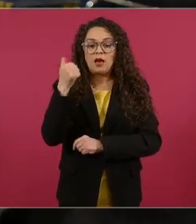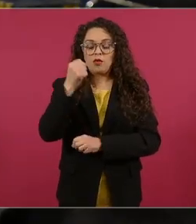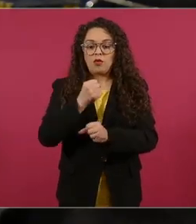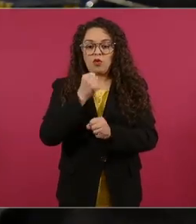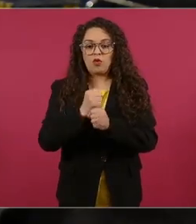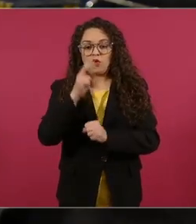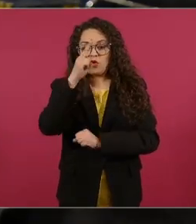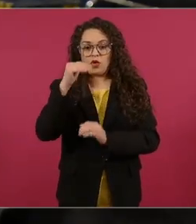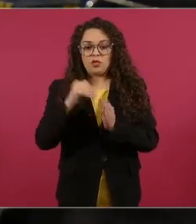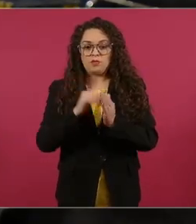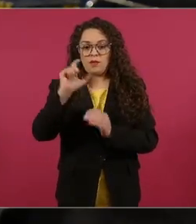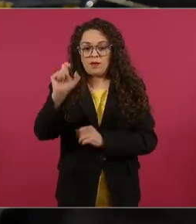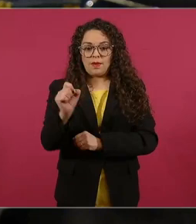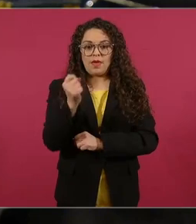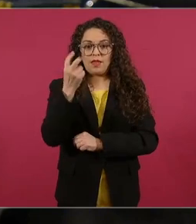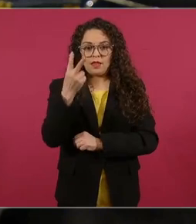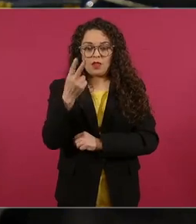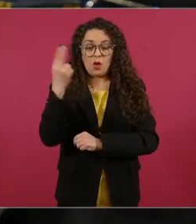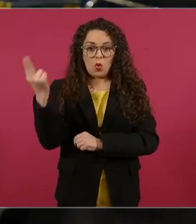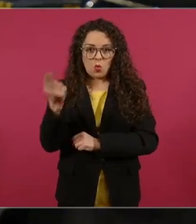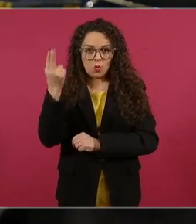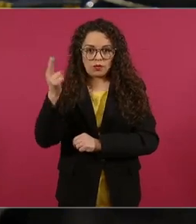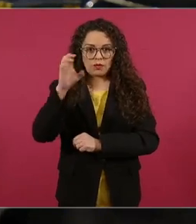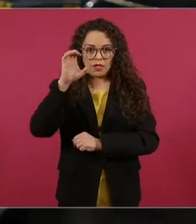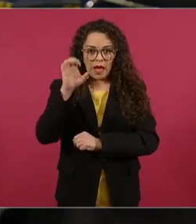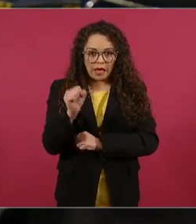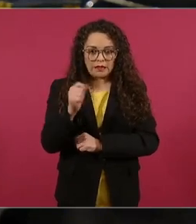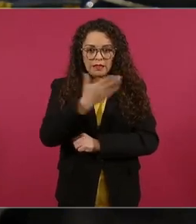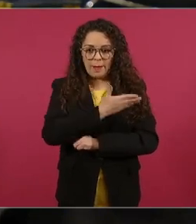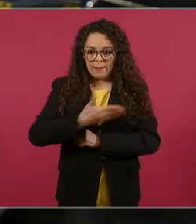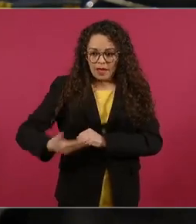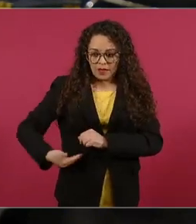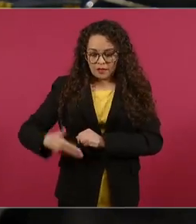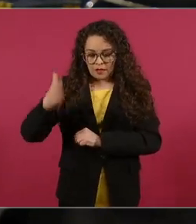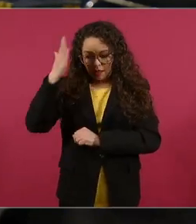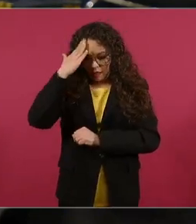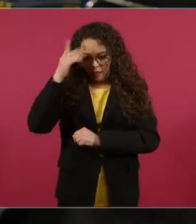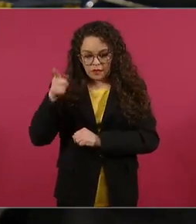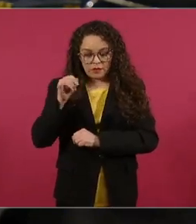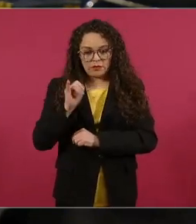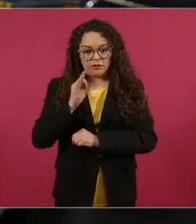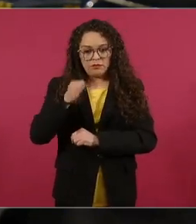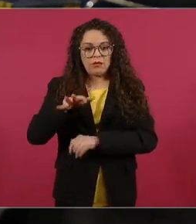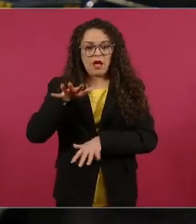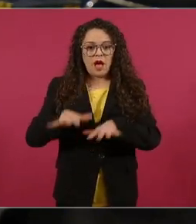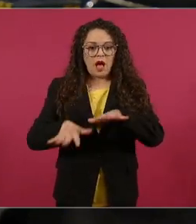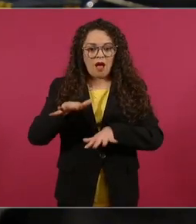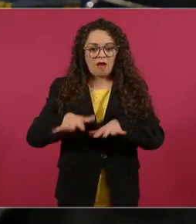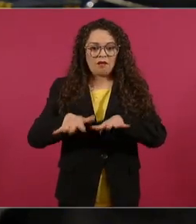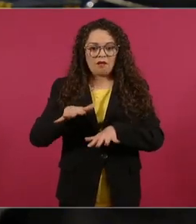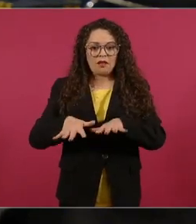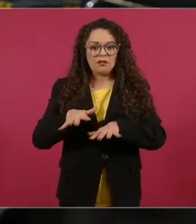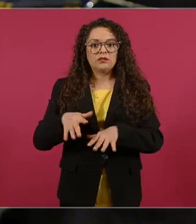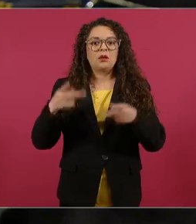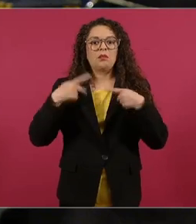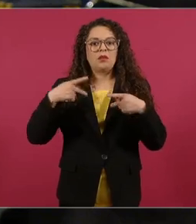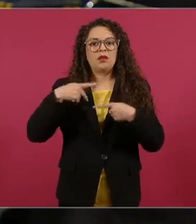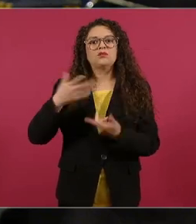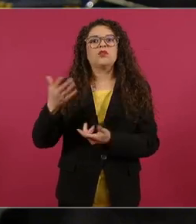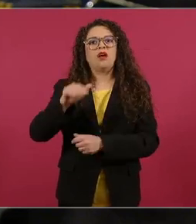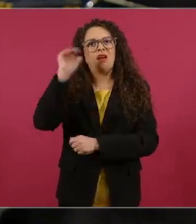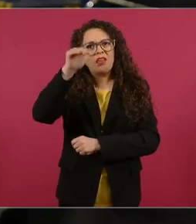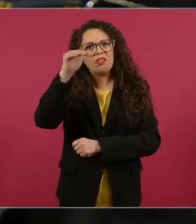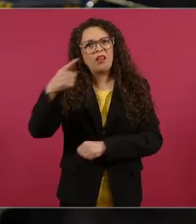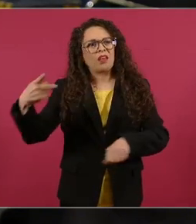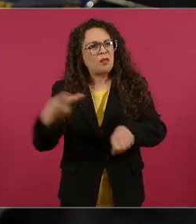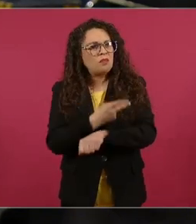que como mandatario, como presidente, asumía una cuota de humillación a veces con los reclamos que le hacen. Sí.